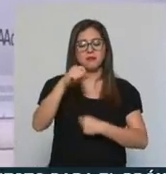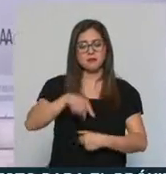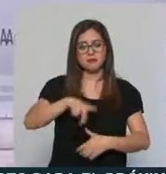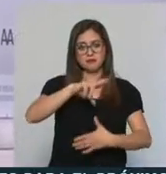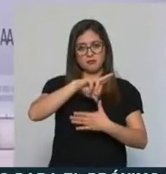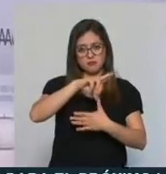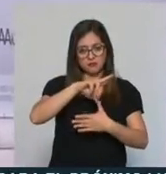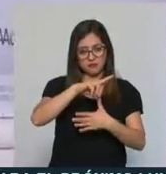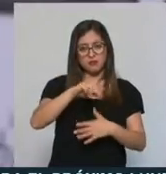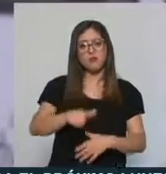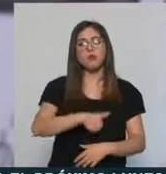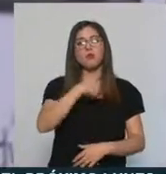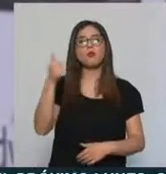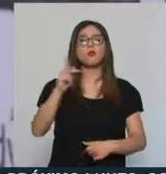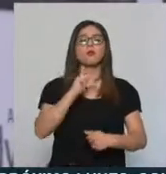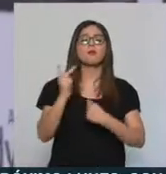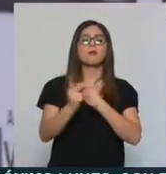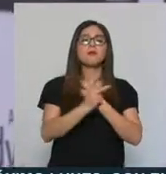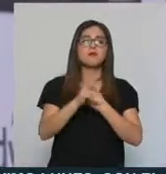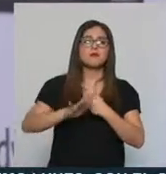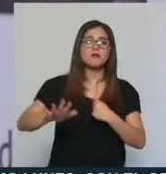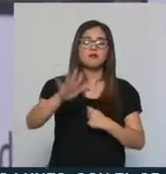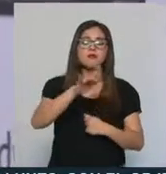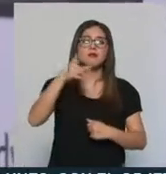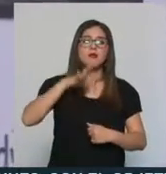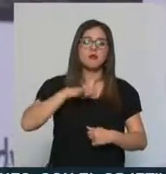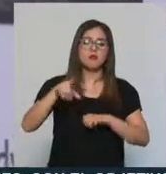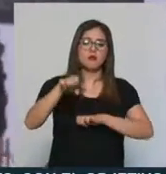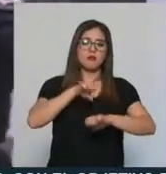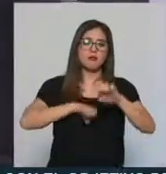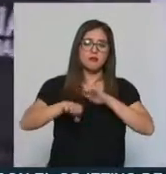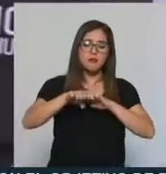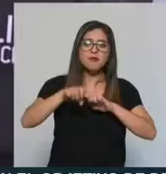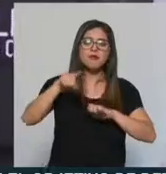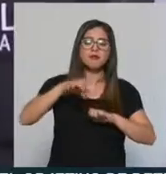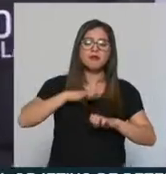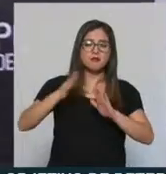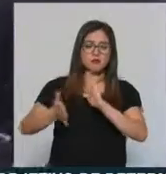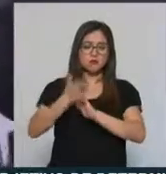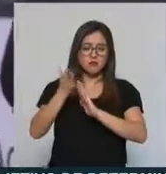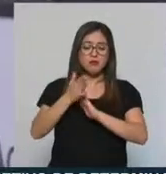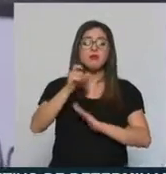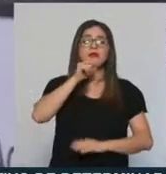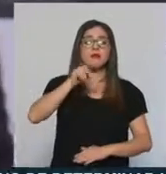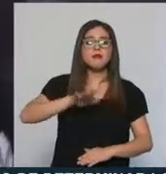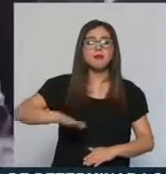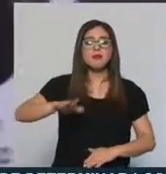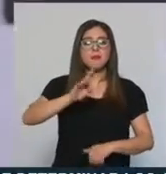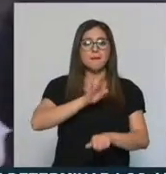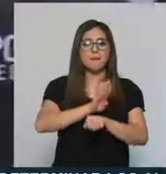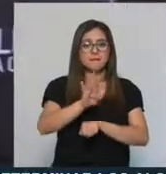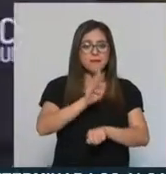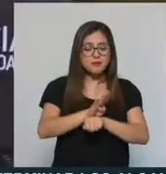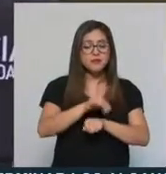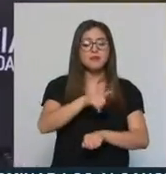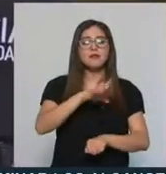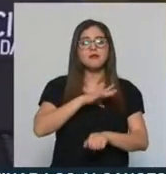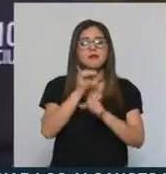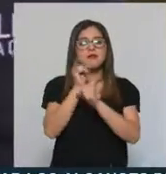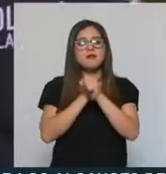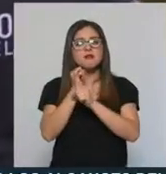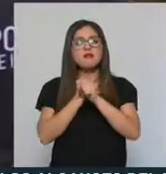y también en países de África en donde esta empresa tenía operaciones. En el caso de Brasil también ha sido muy sonada esta investigación, que es